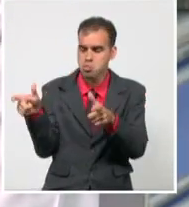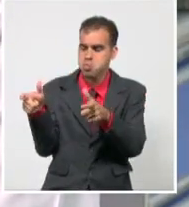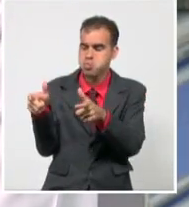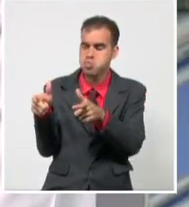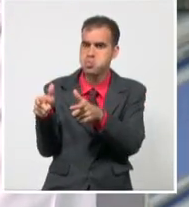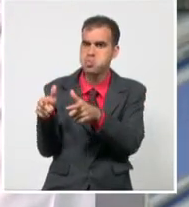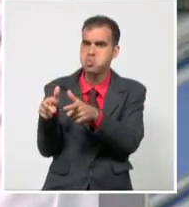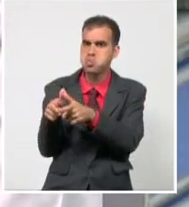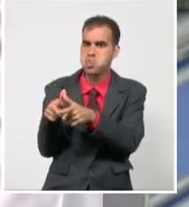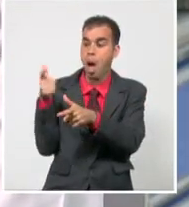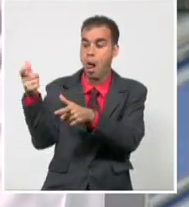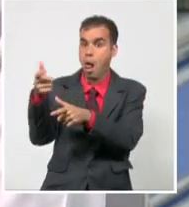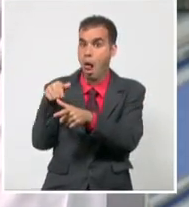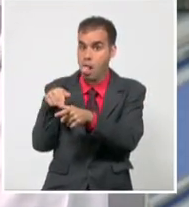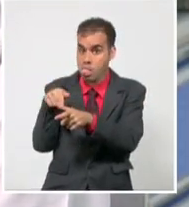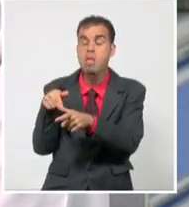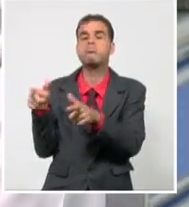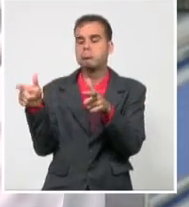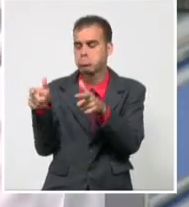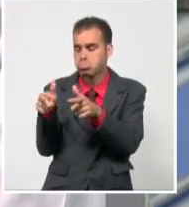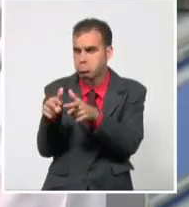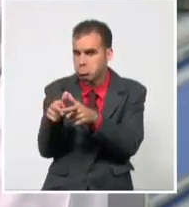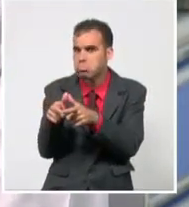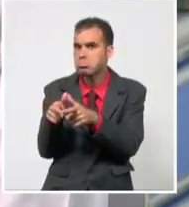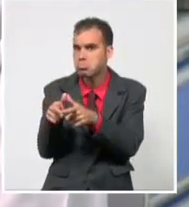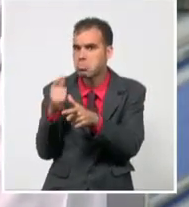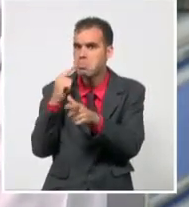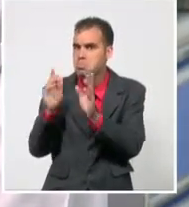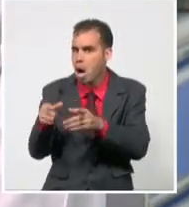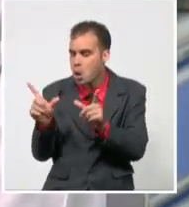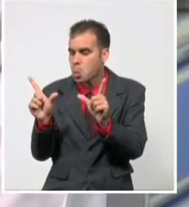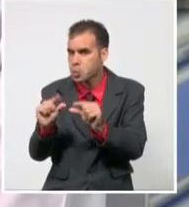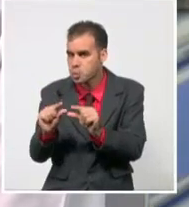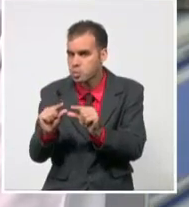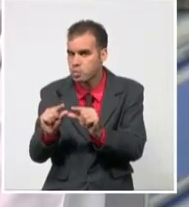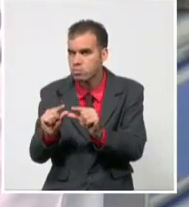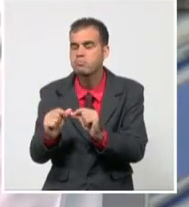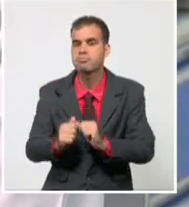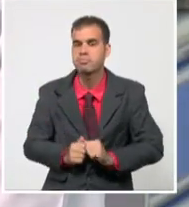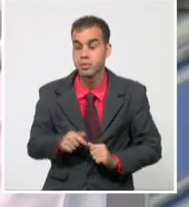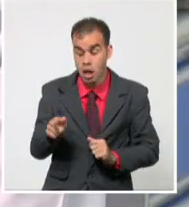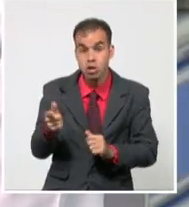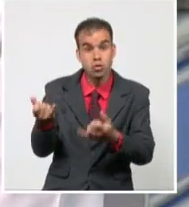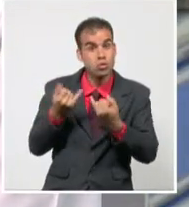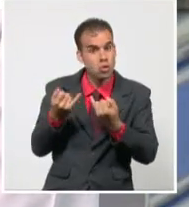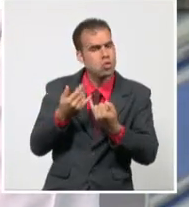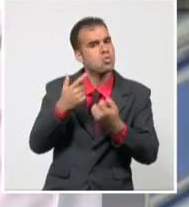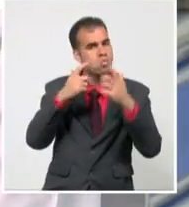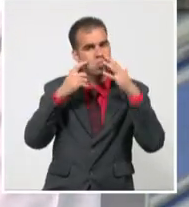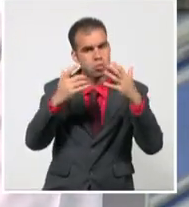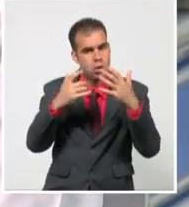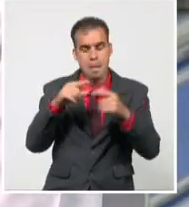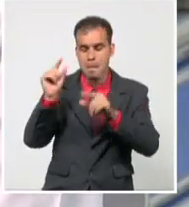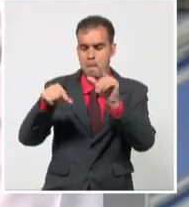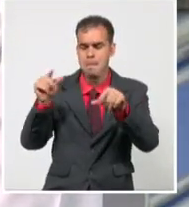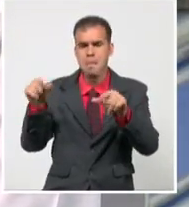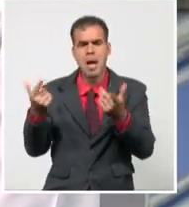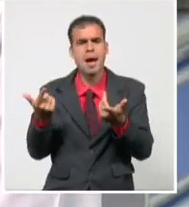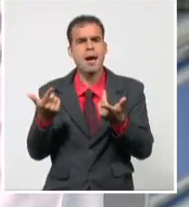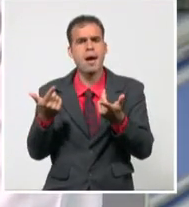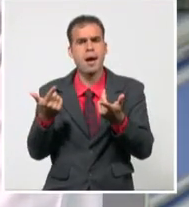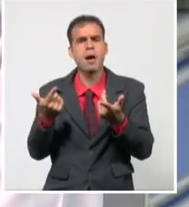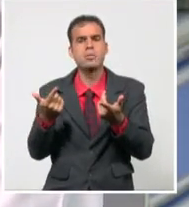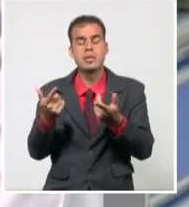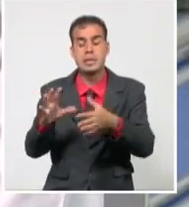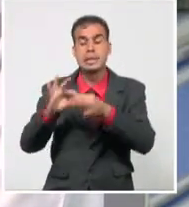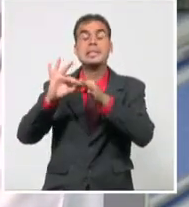la reducción de la mortalidad. Incluso la data de mortalidad fue muy importante, fundamentalmente en los pacientes menos avanzados. En el paciente